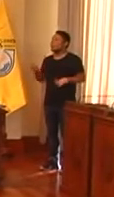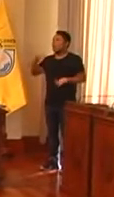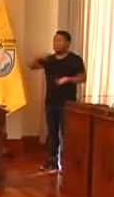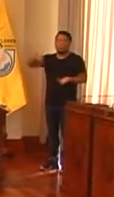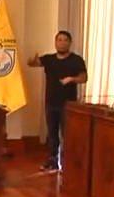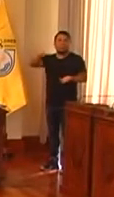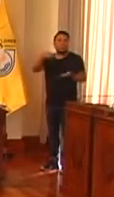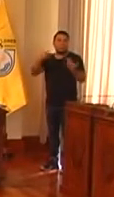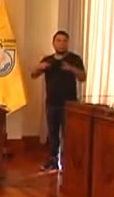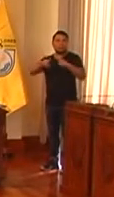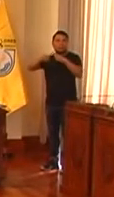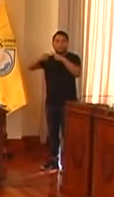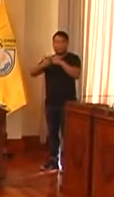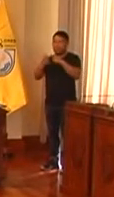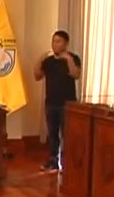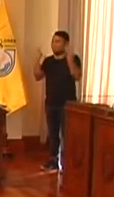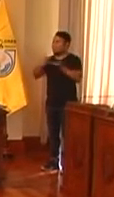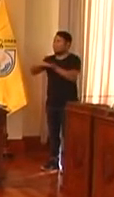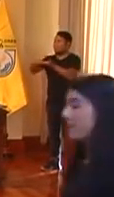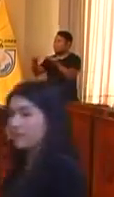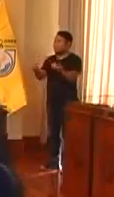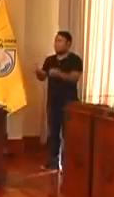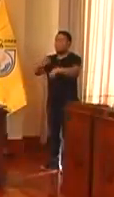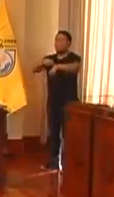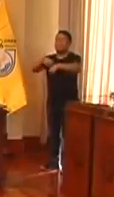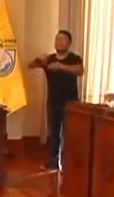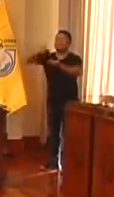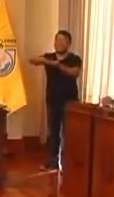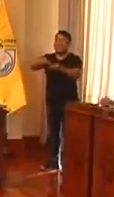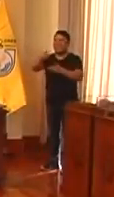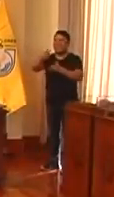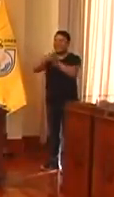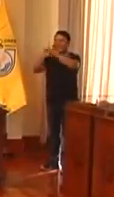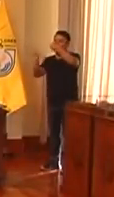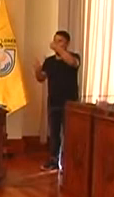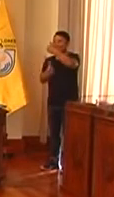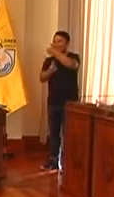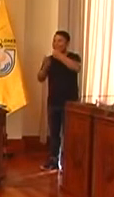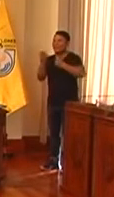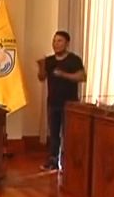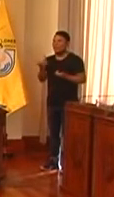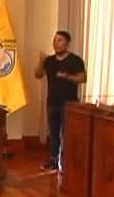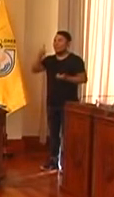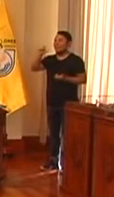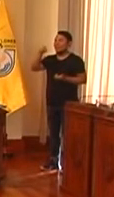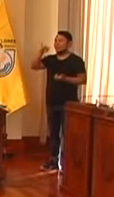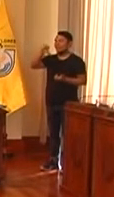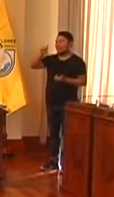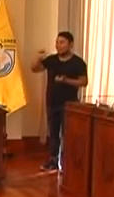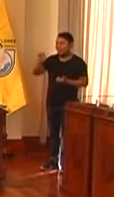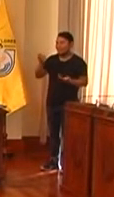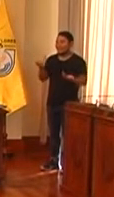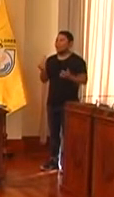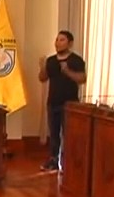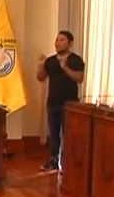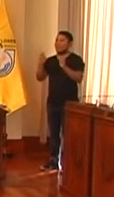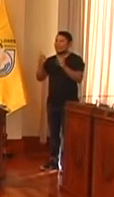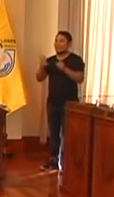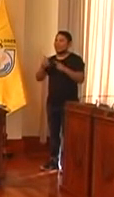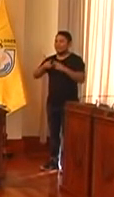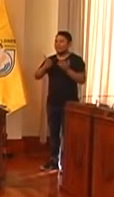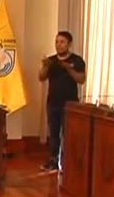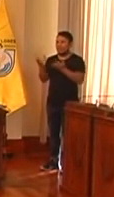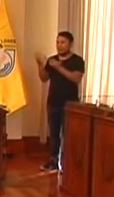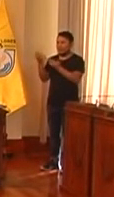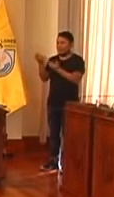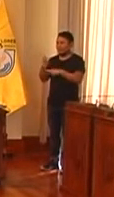por instalada la sesión. En estos momentos está llegando la regidora Daniela Lozano. Vamos a,